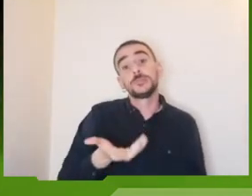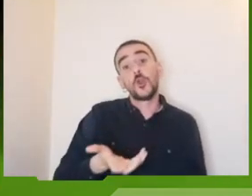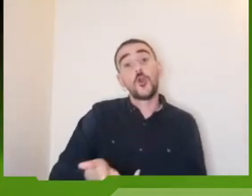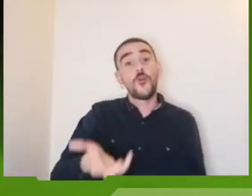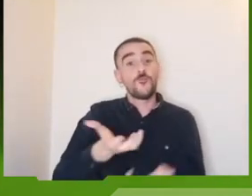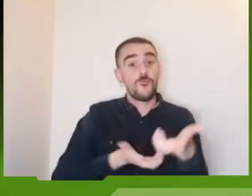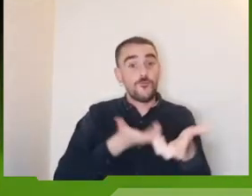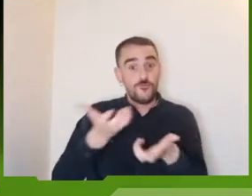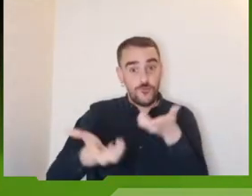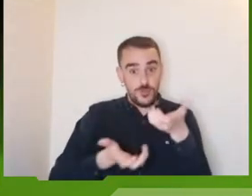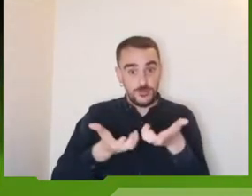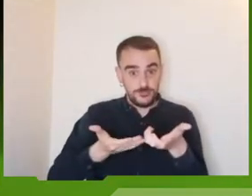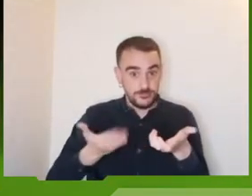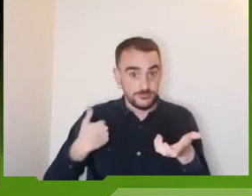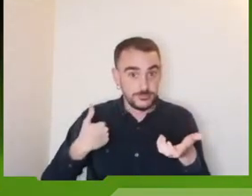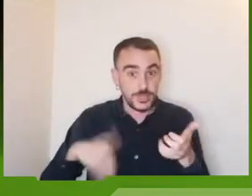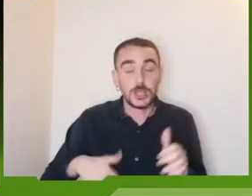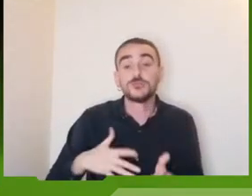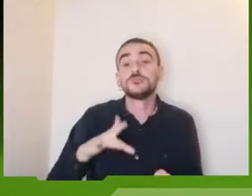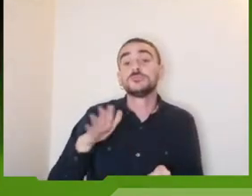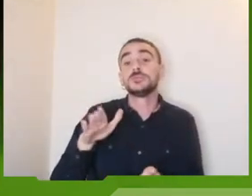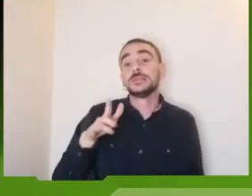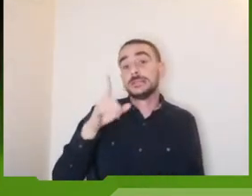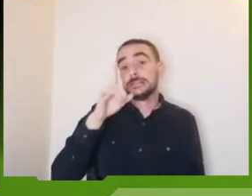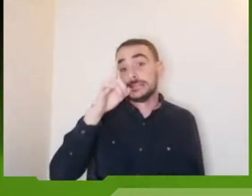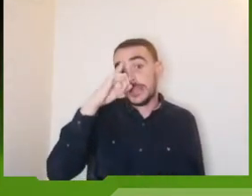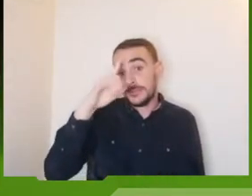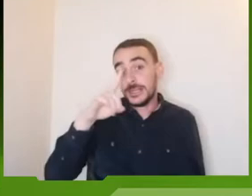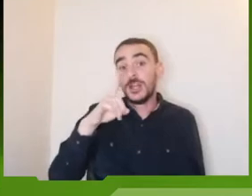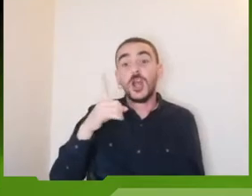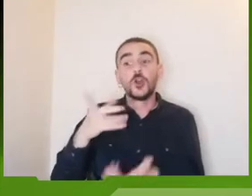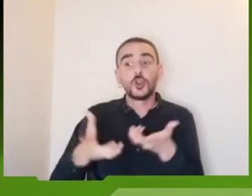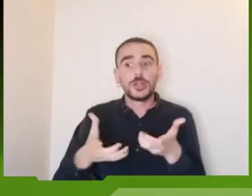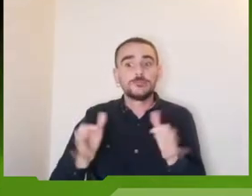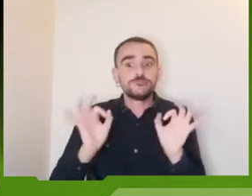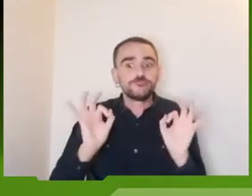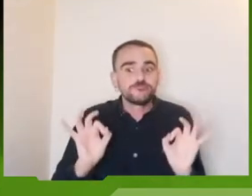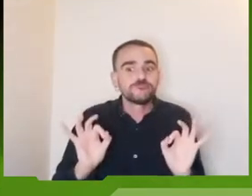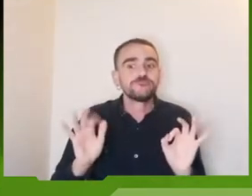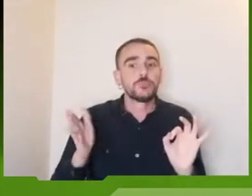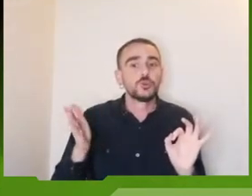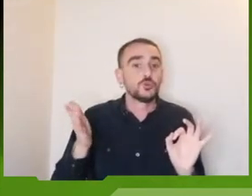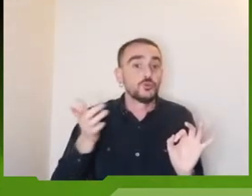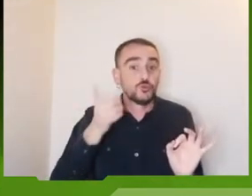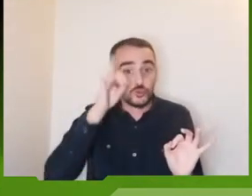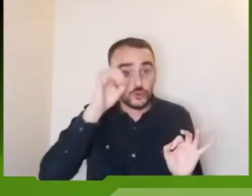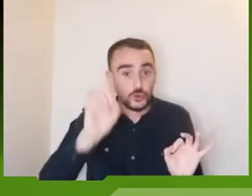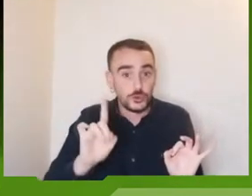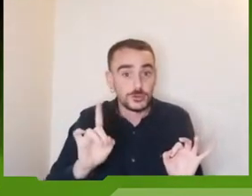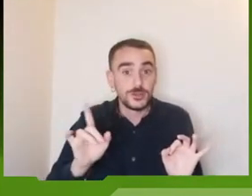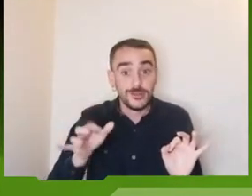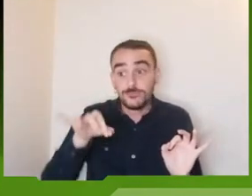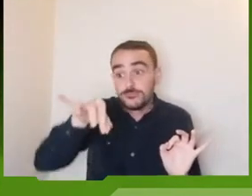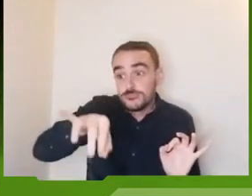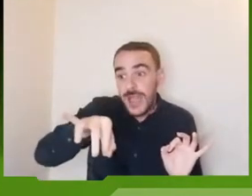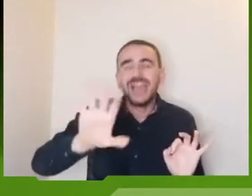sé cuánto está listo el aceite, así que vamos a probar. ¡Sí!